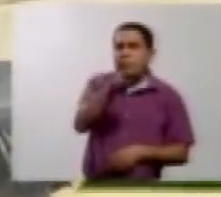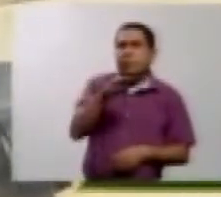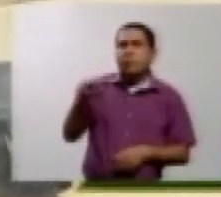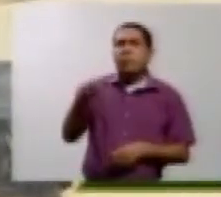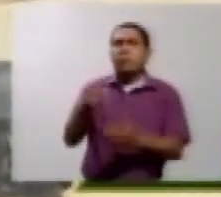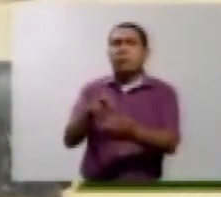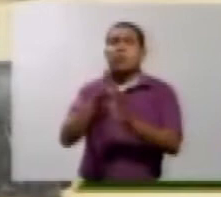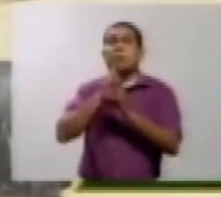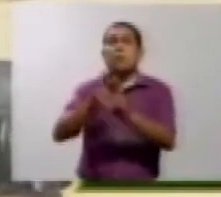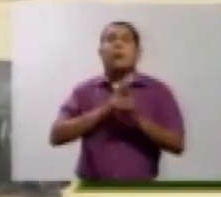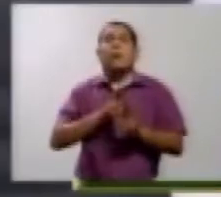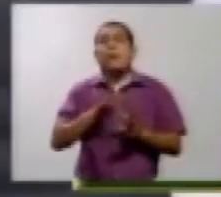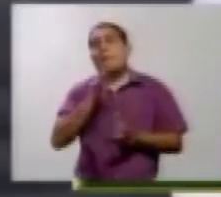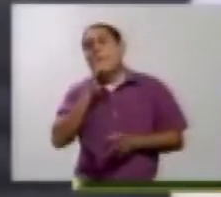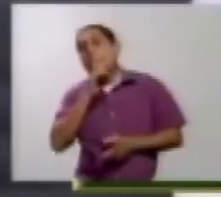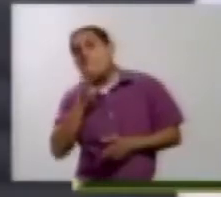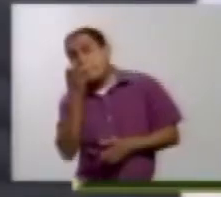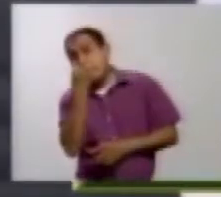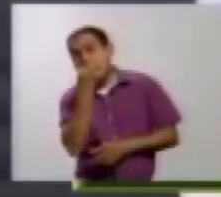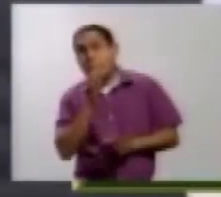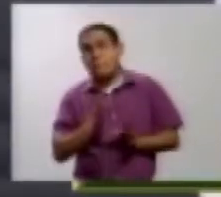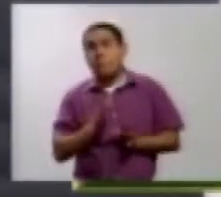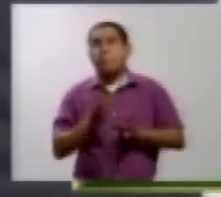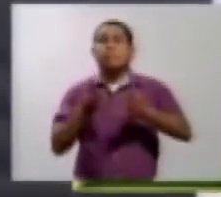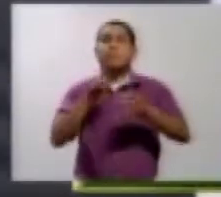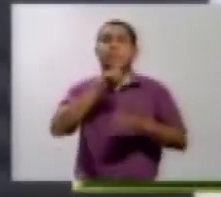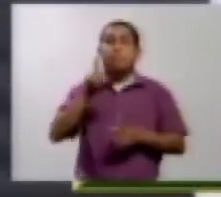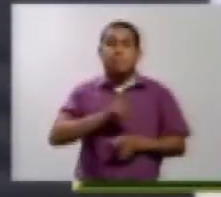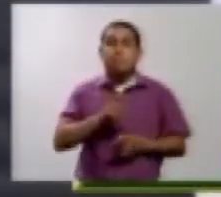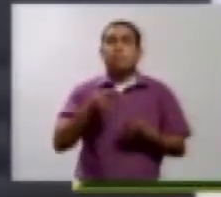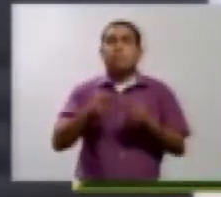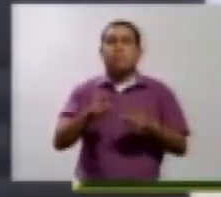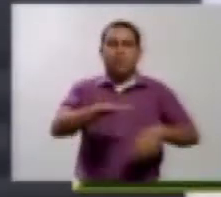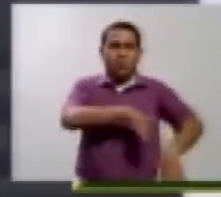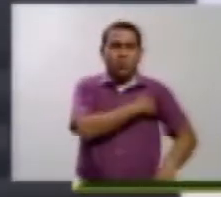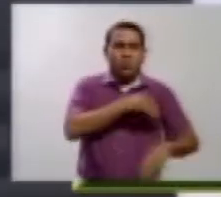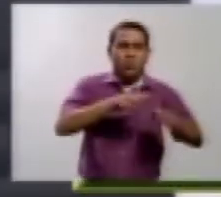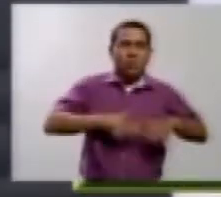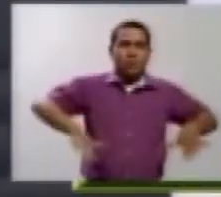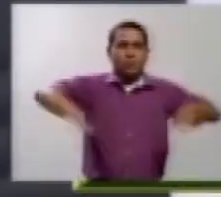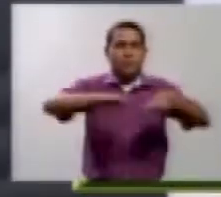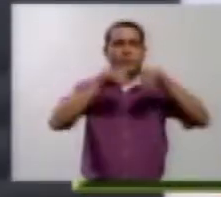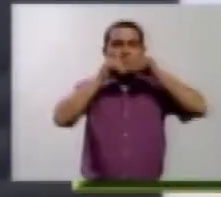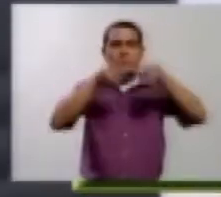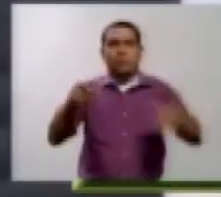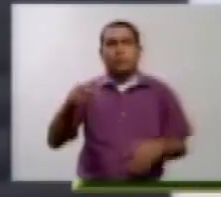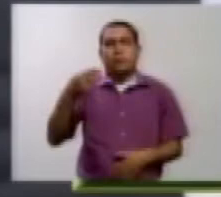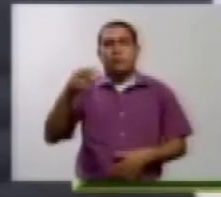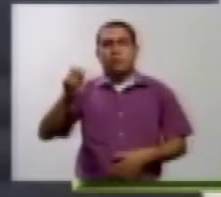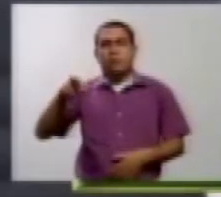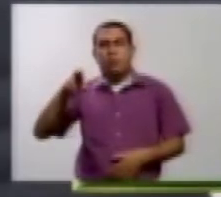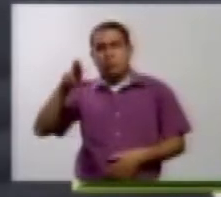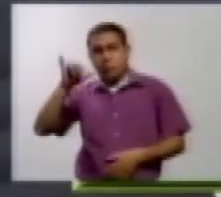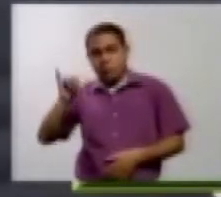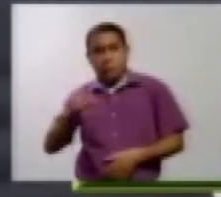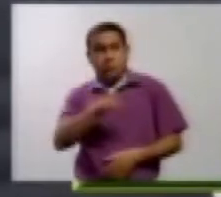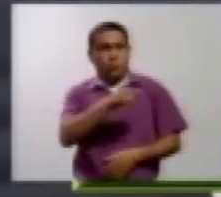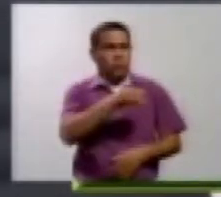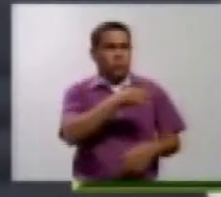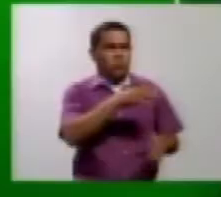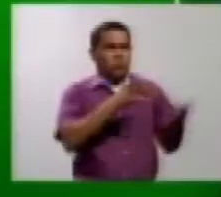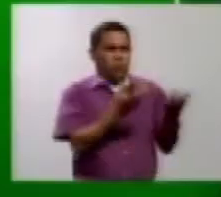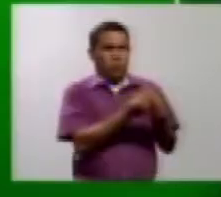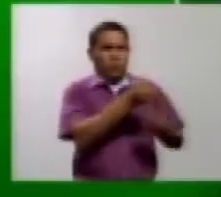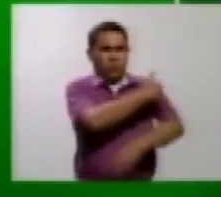resultados no se conocen, pero el secretario de Control Urbano y Espacio Público, el abogado Henry Cáceres, está en desacuerdo con la Sociedad de